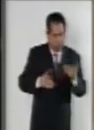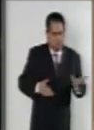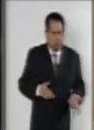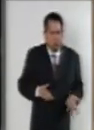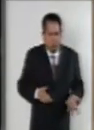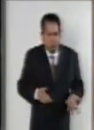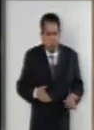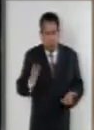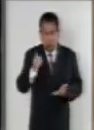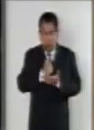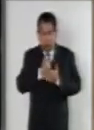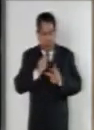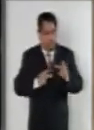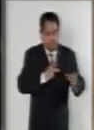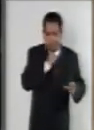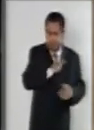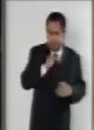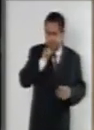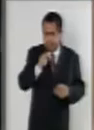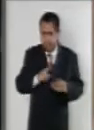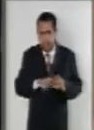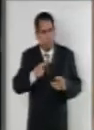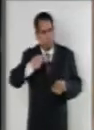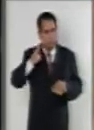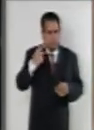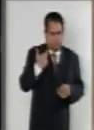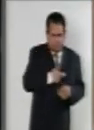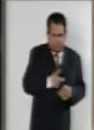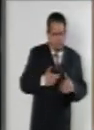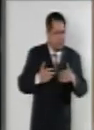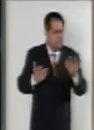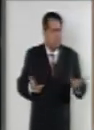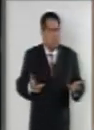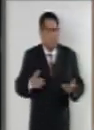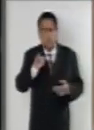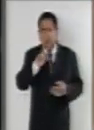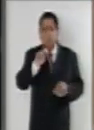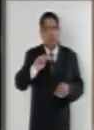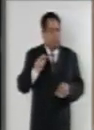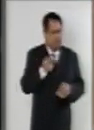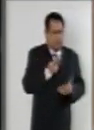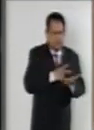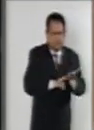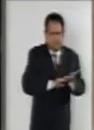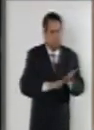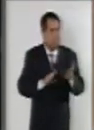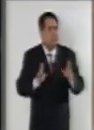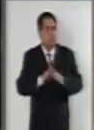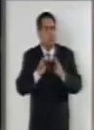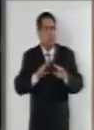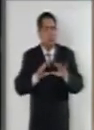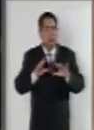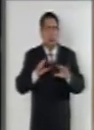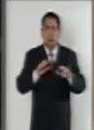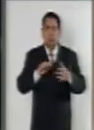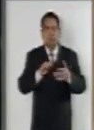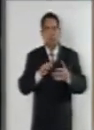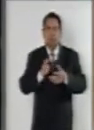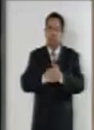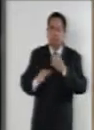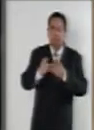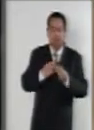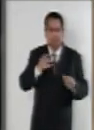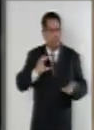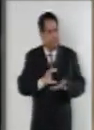los créditos fiscales, las devoluciones de IVA, la consolidación fiscal, los